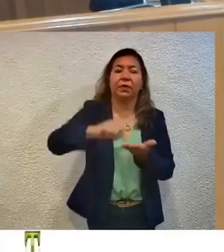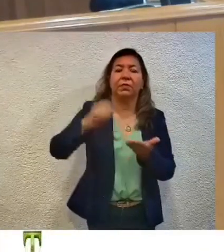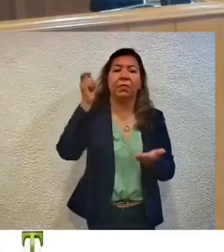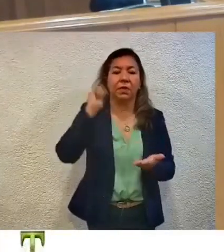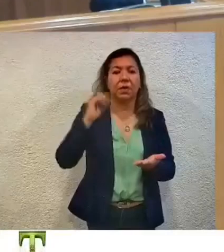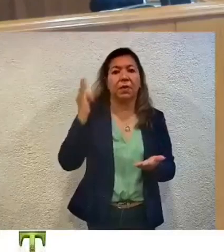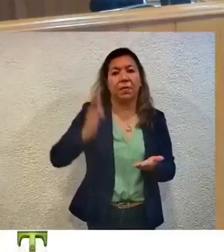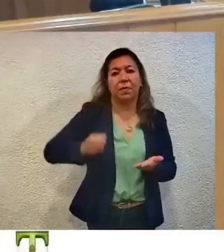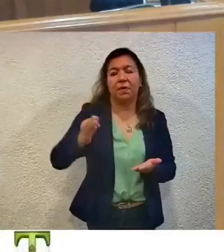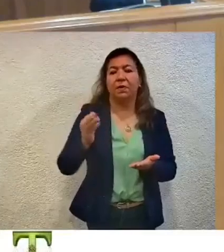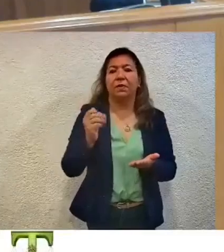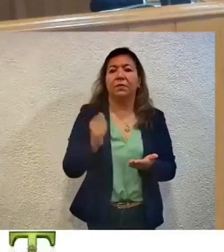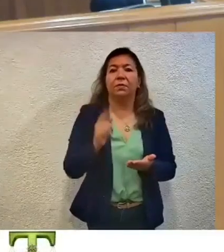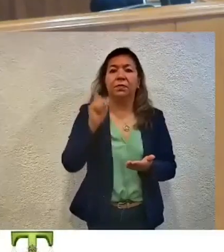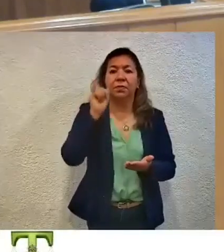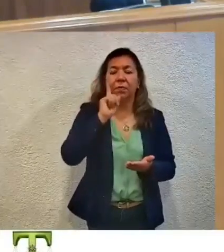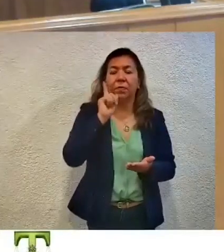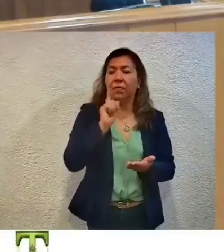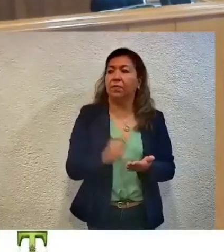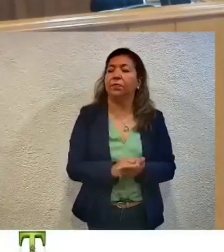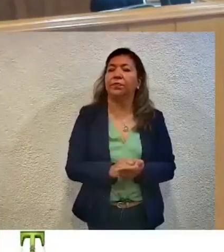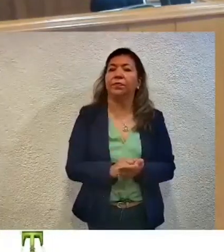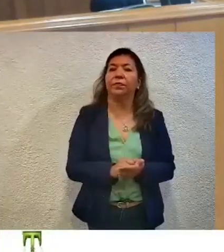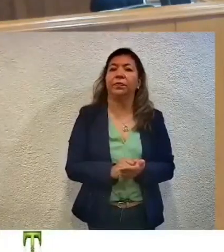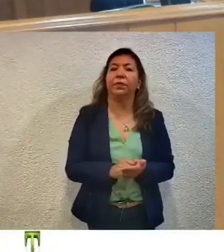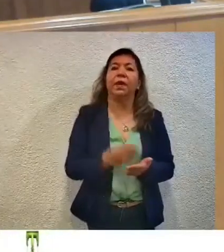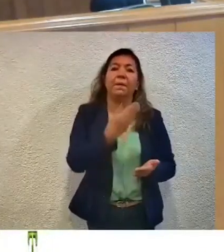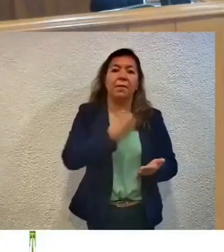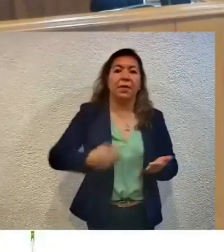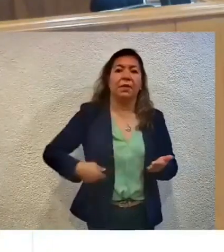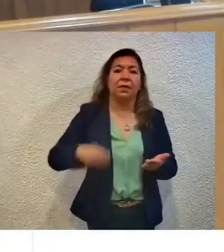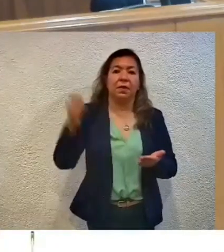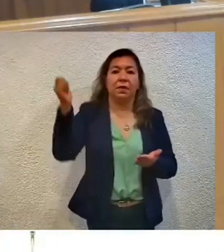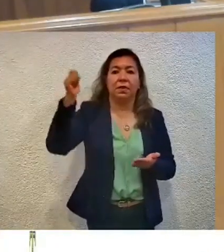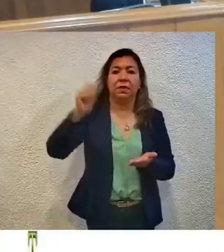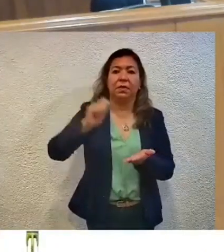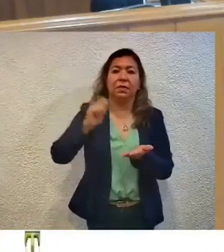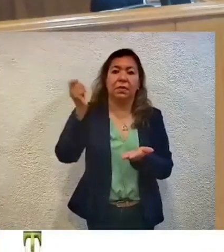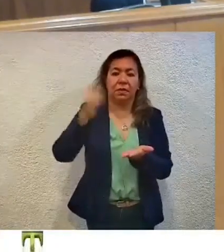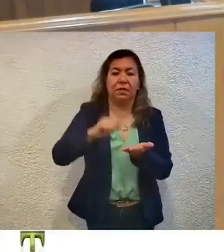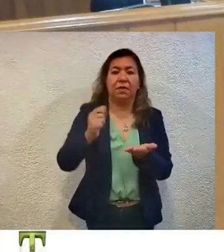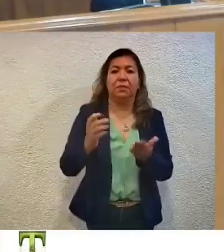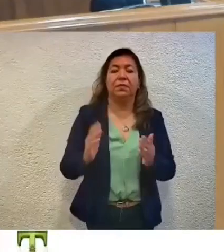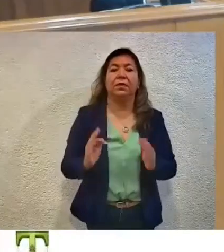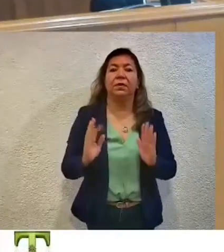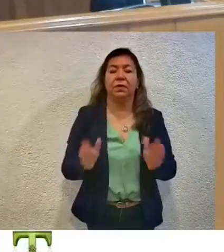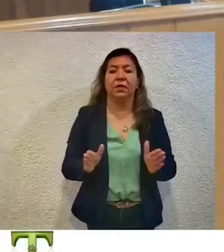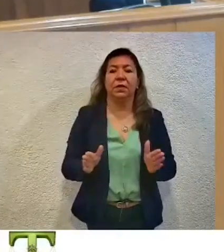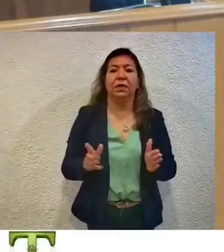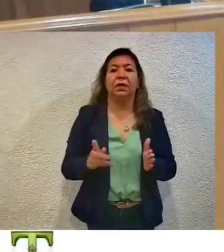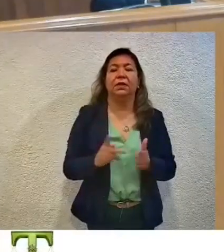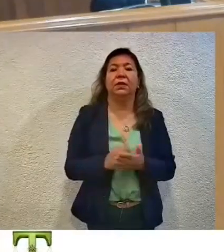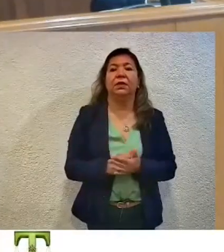Magistrada Hilda Rosa Delgado Brito. A favor del proyecto. Gracias, magistrada. Magistrada Evelyn Rodríguez Chino. A favor del proyecto. Gracias,